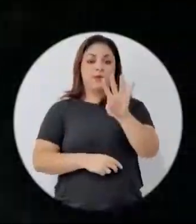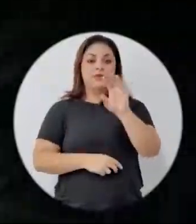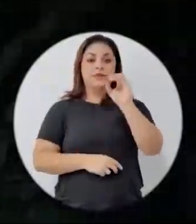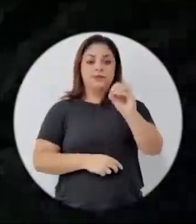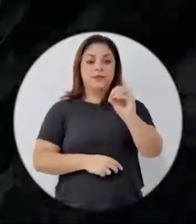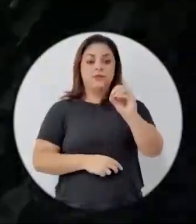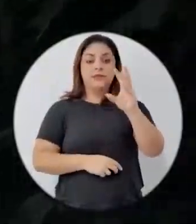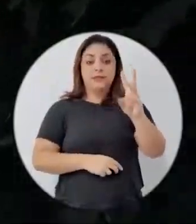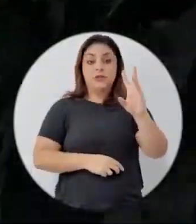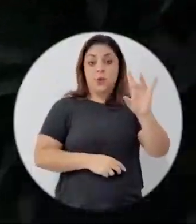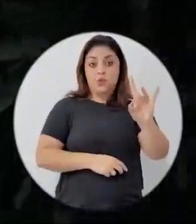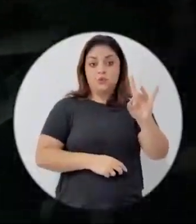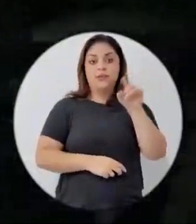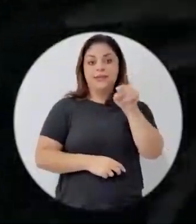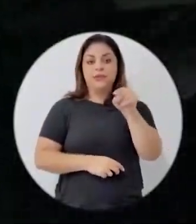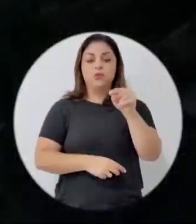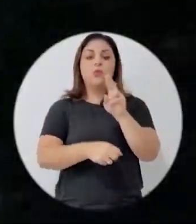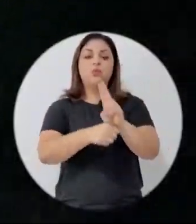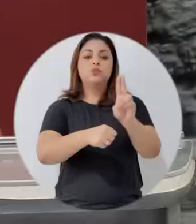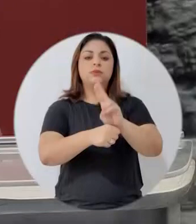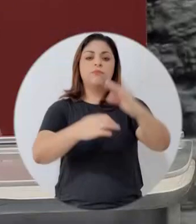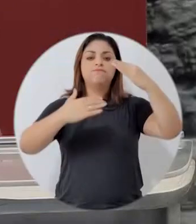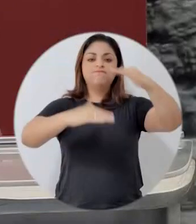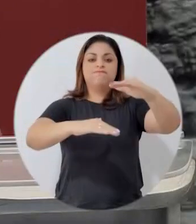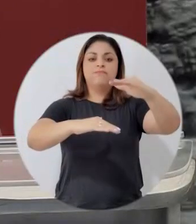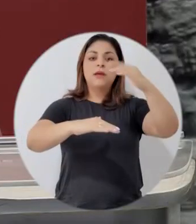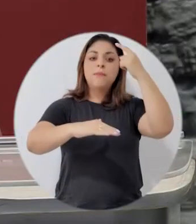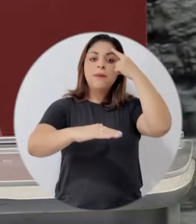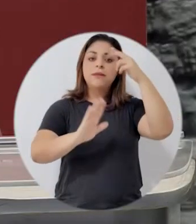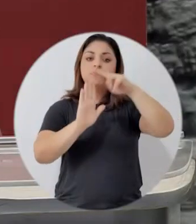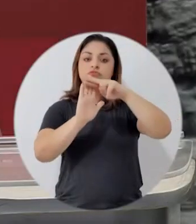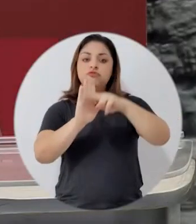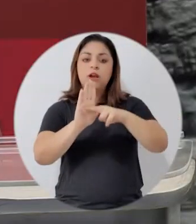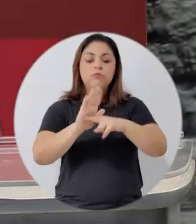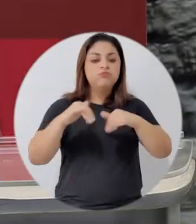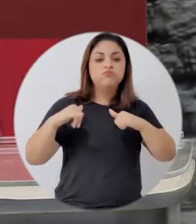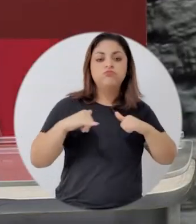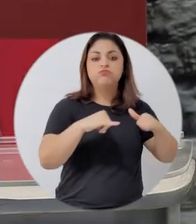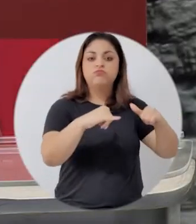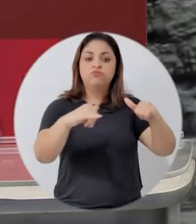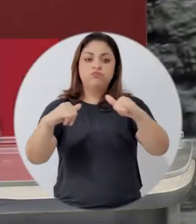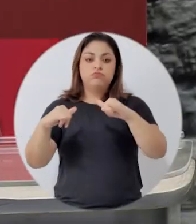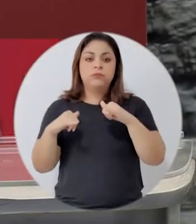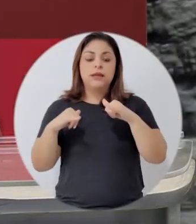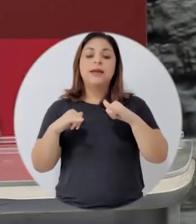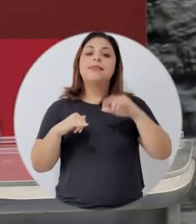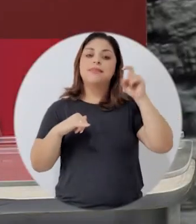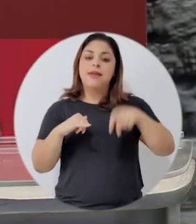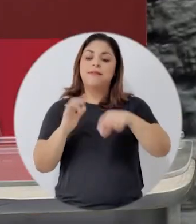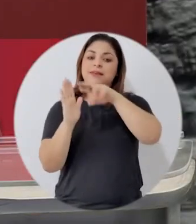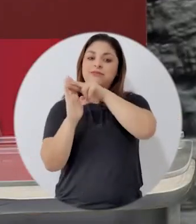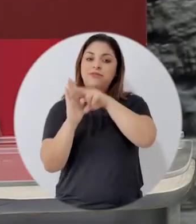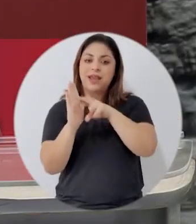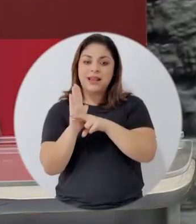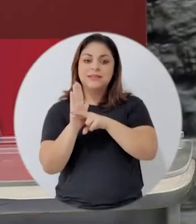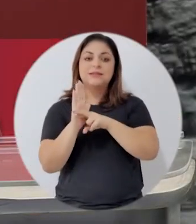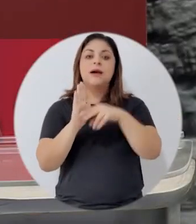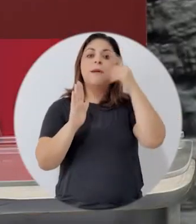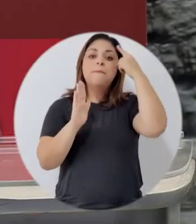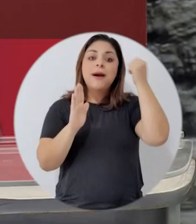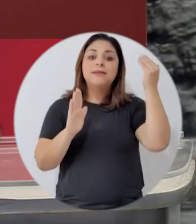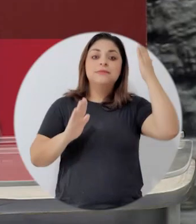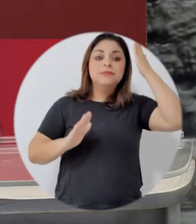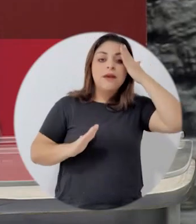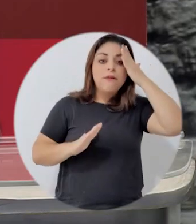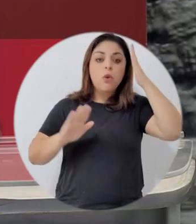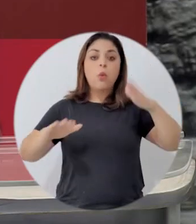14068. Básicamente se utilizan estándares para que las reglas sean claras de cómo llegar a que esa ecuación